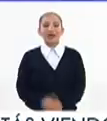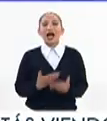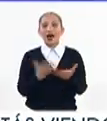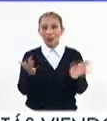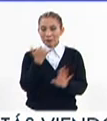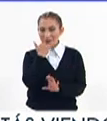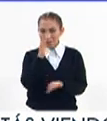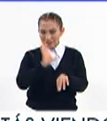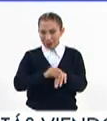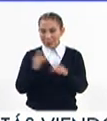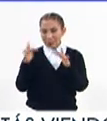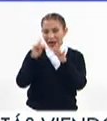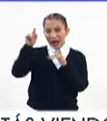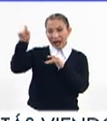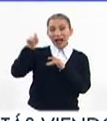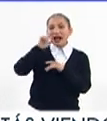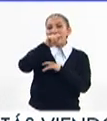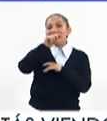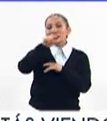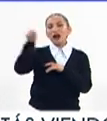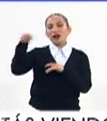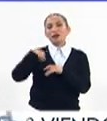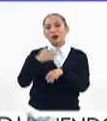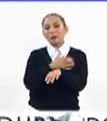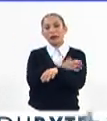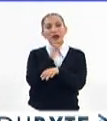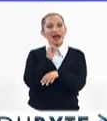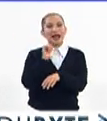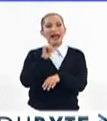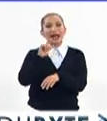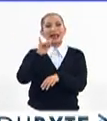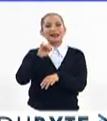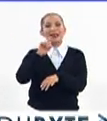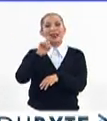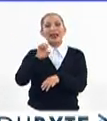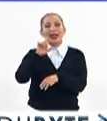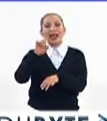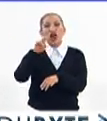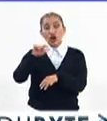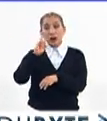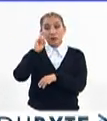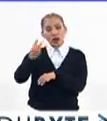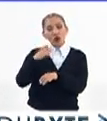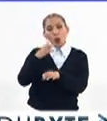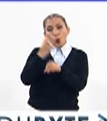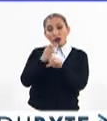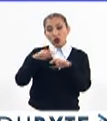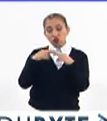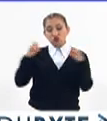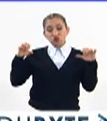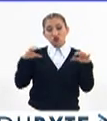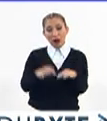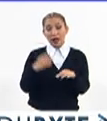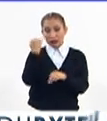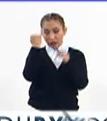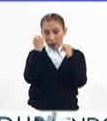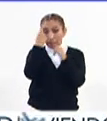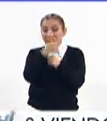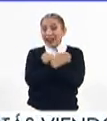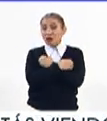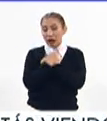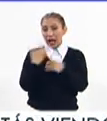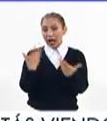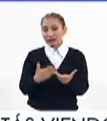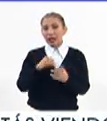Bueno, ahora permítame que nos enlacemos hasta Jalisco, donde se encuentra mi compañera Elis de León, cubriendo el 4º encuentro Innovar para Educar,